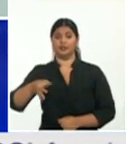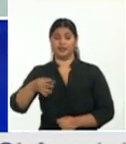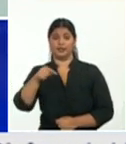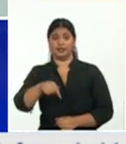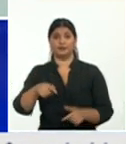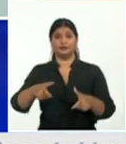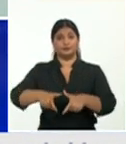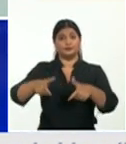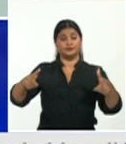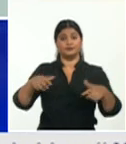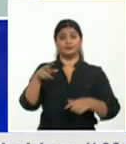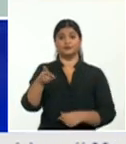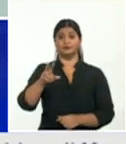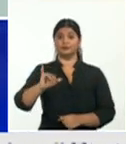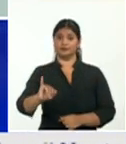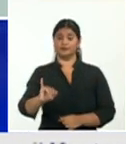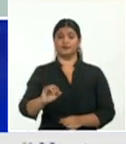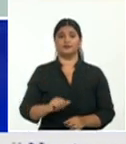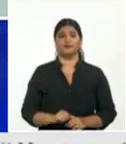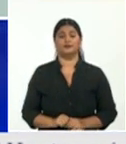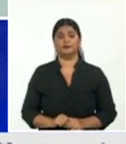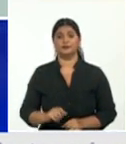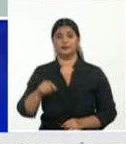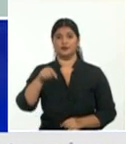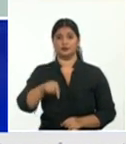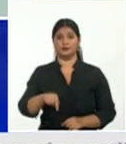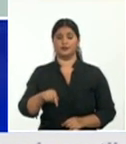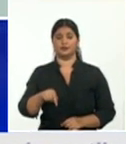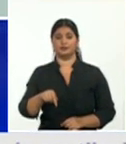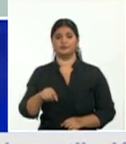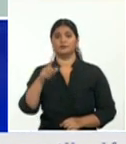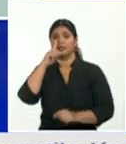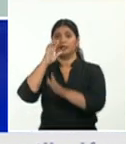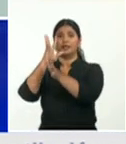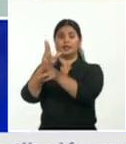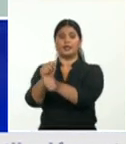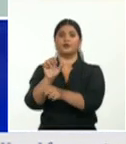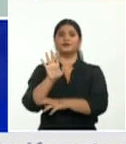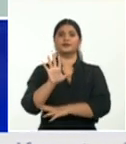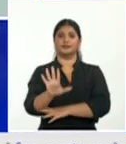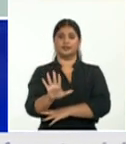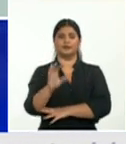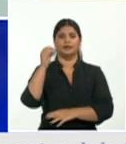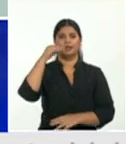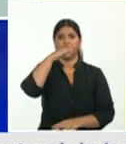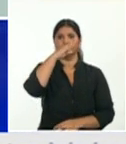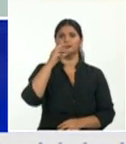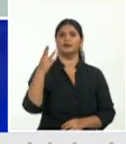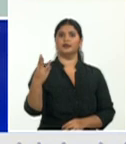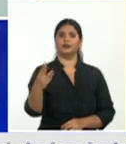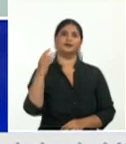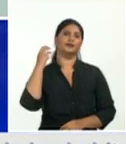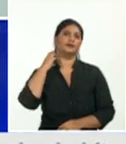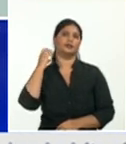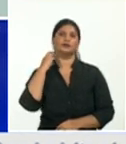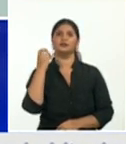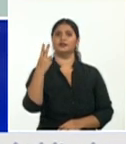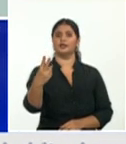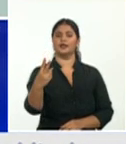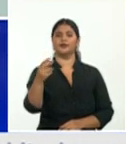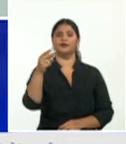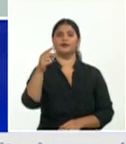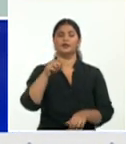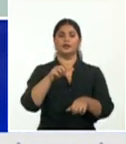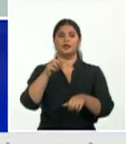26. Niquero 5, Guisa 3, Manzanillo 2 y Jiguaní 1. Santiago,